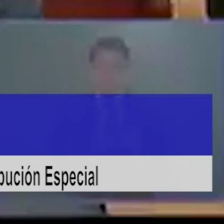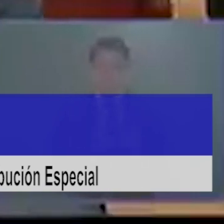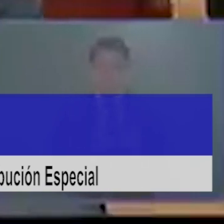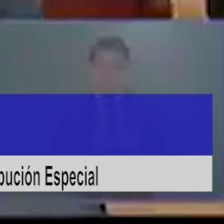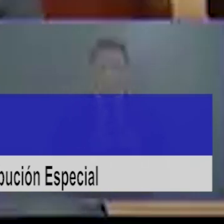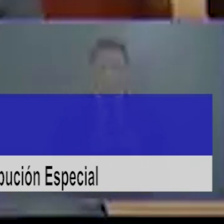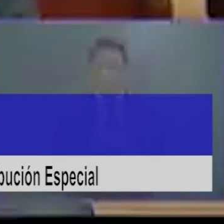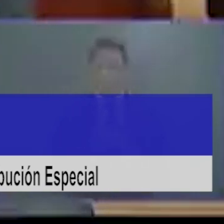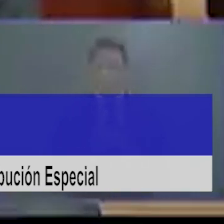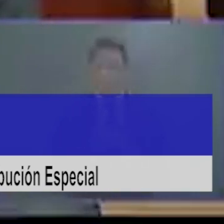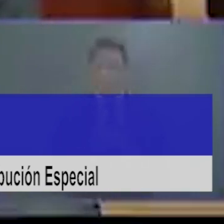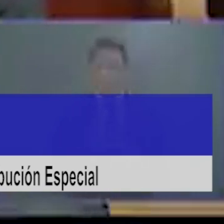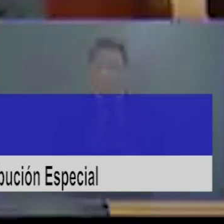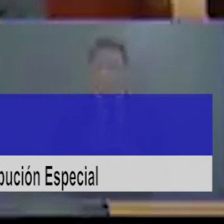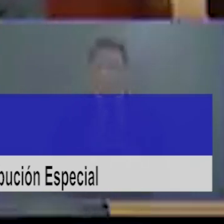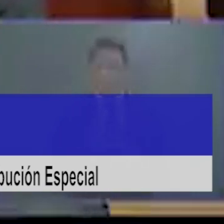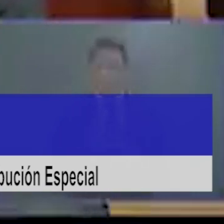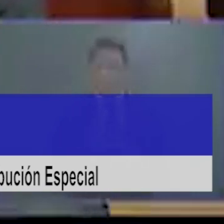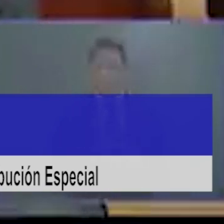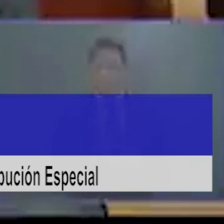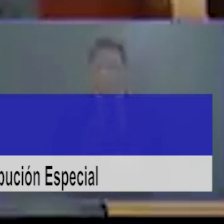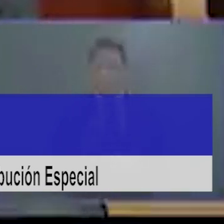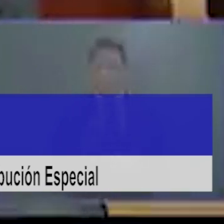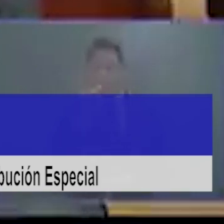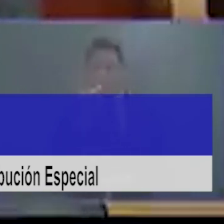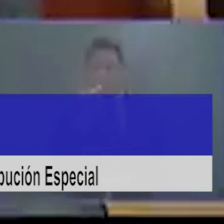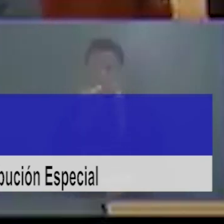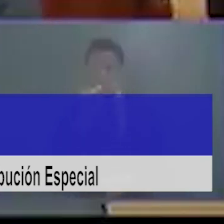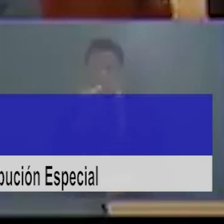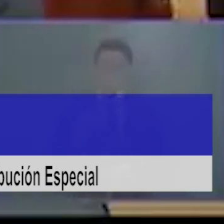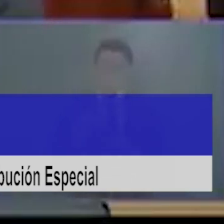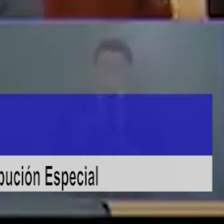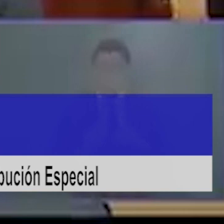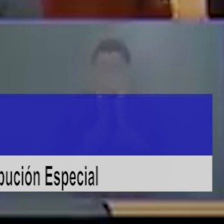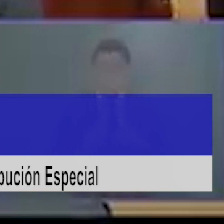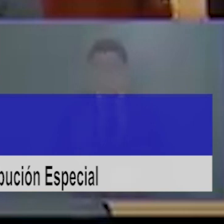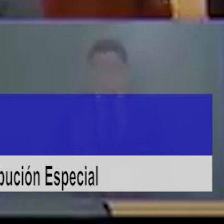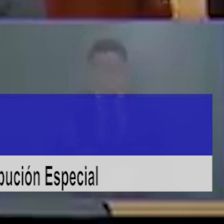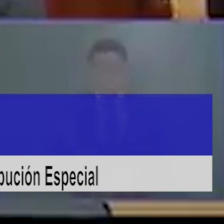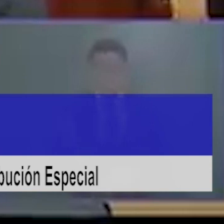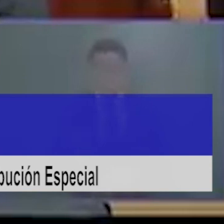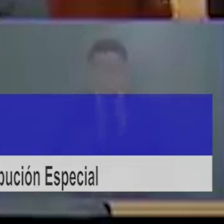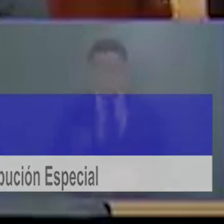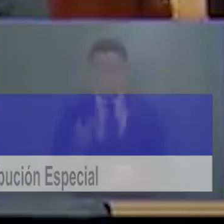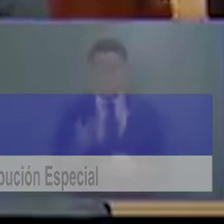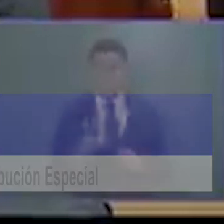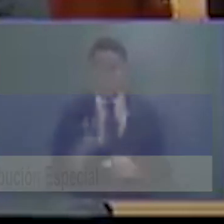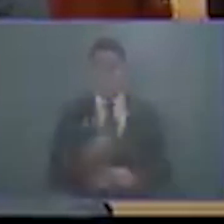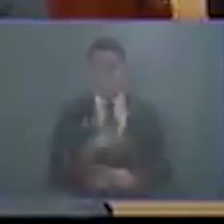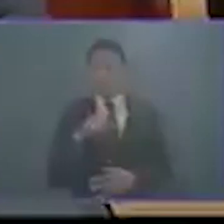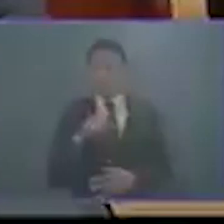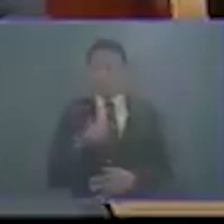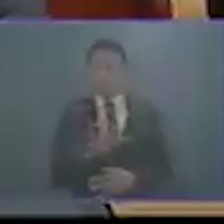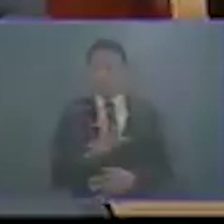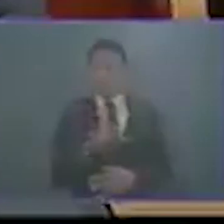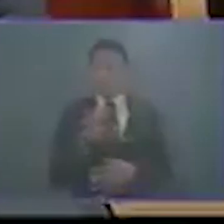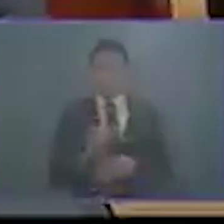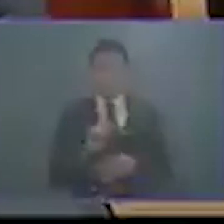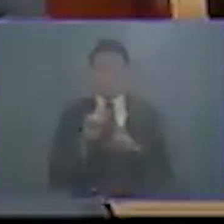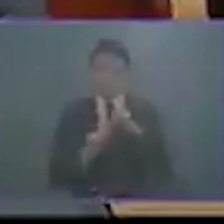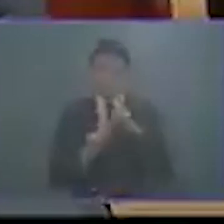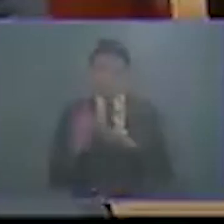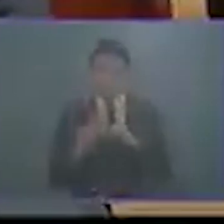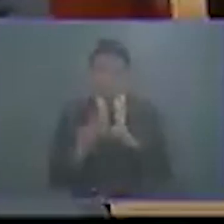No se dejen manipular por lo que dicen las redes sociales. Preguntar no es pecado. Para eso estamos aquí nosotros, para